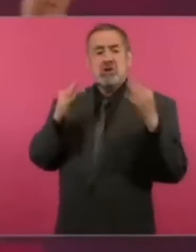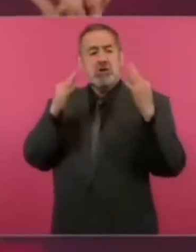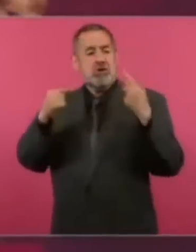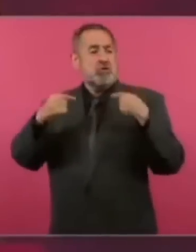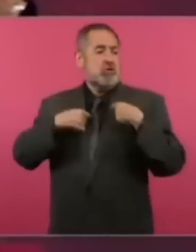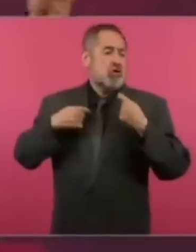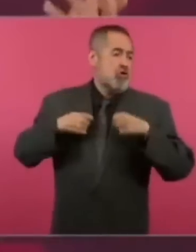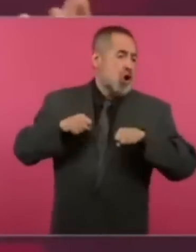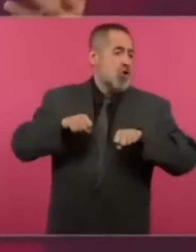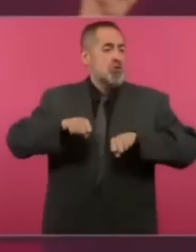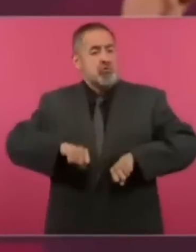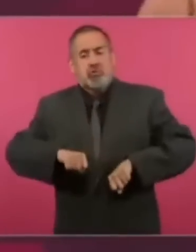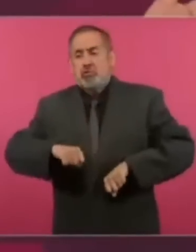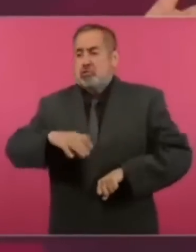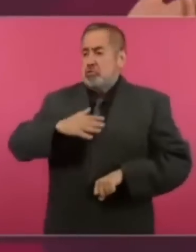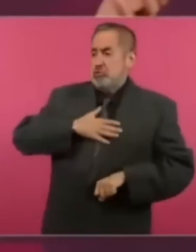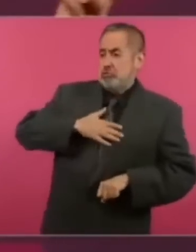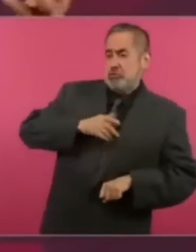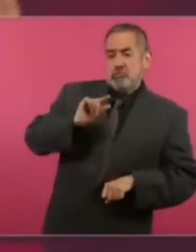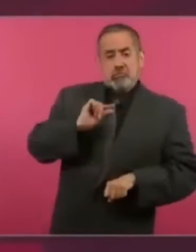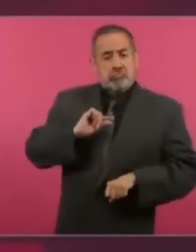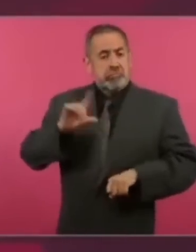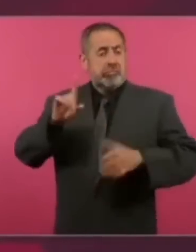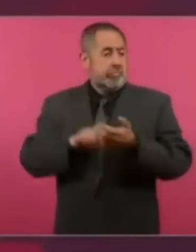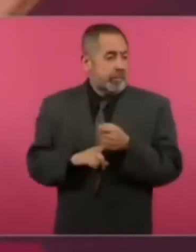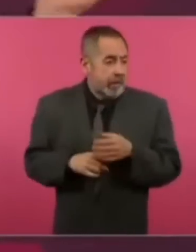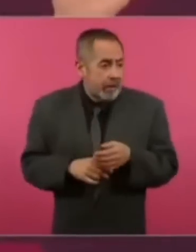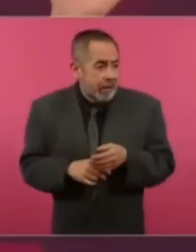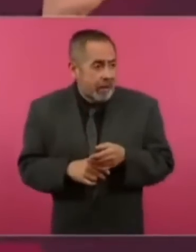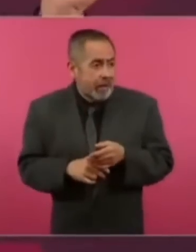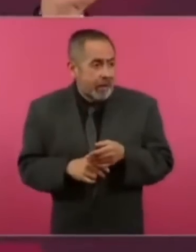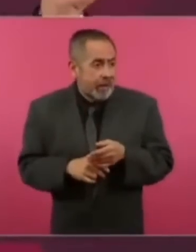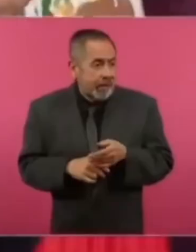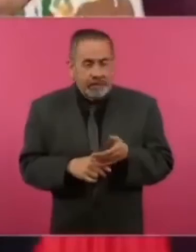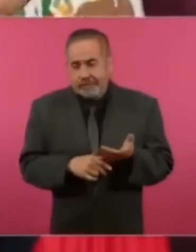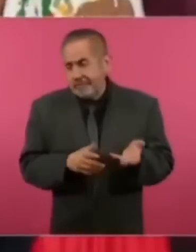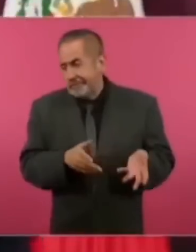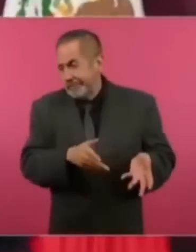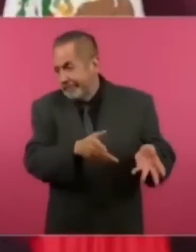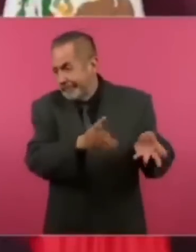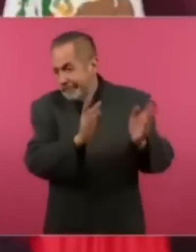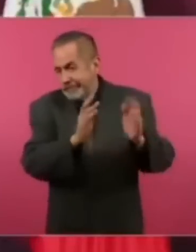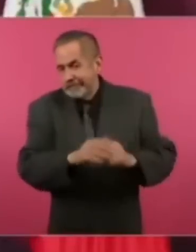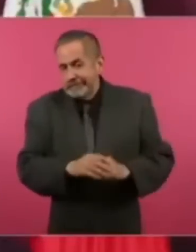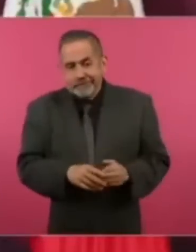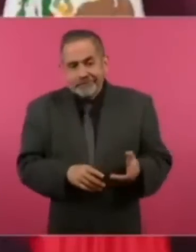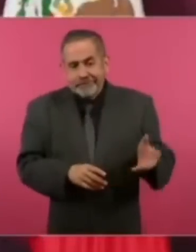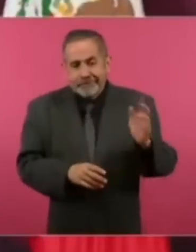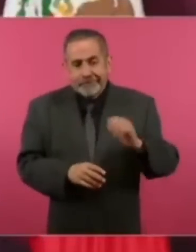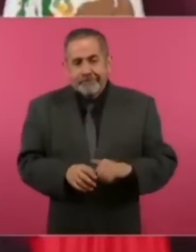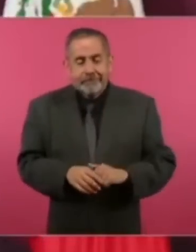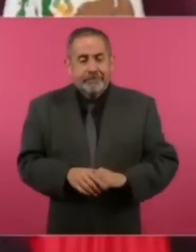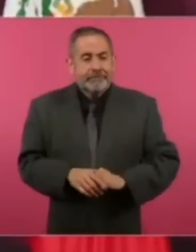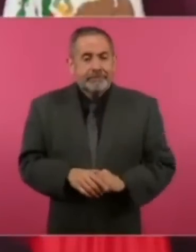para sentirse muy importante, ¿no? Pues entonces sí, sí,